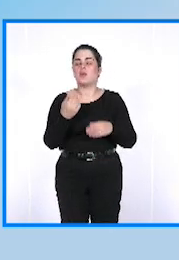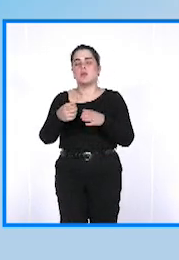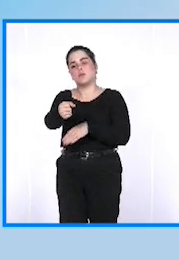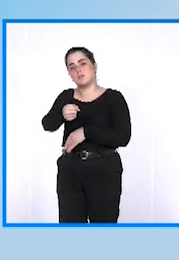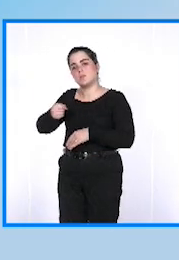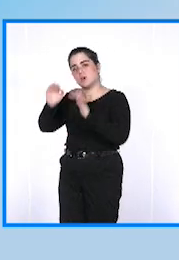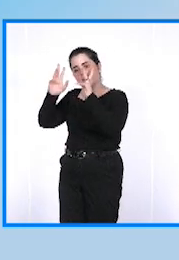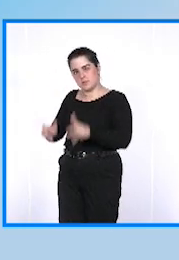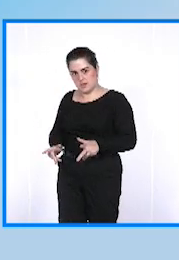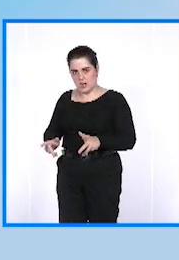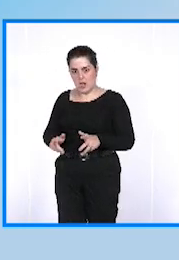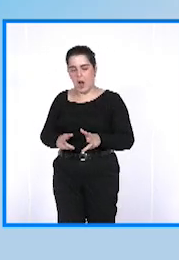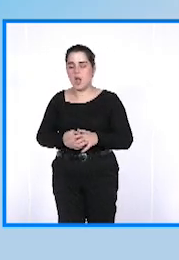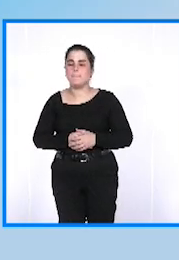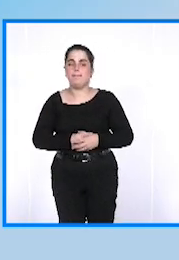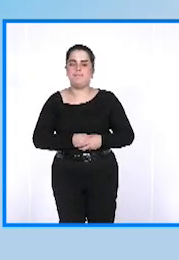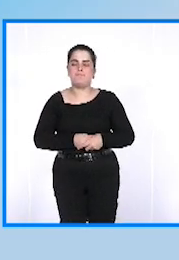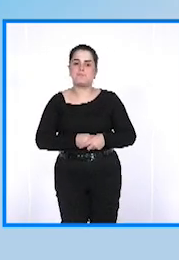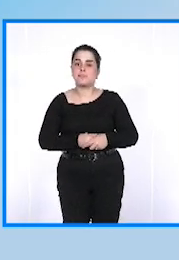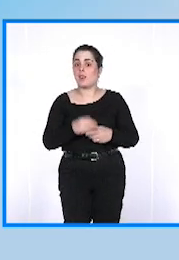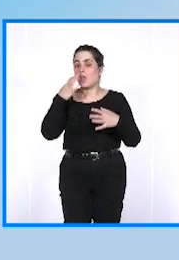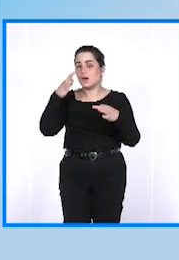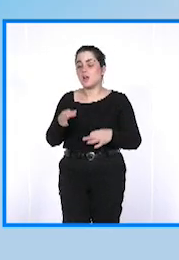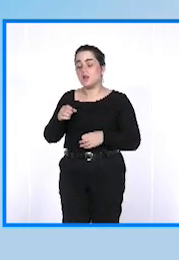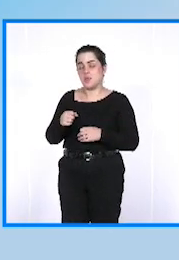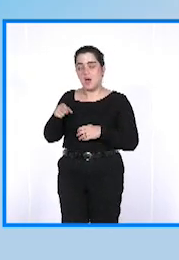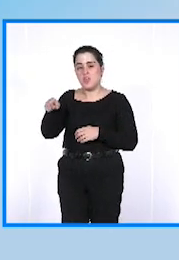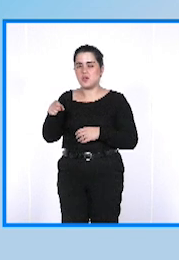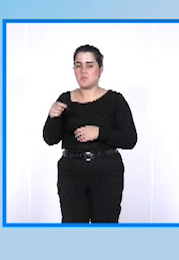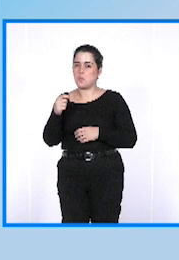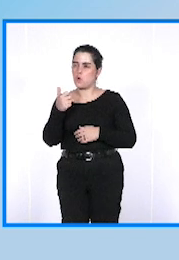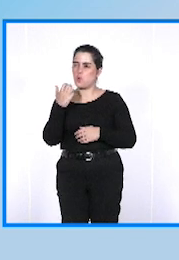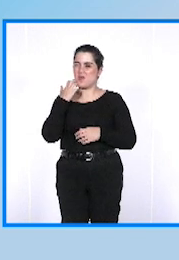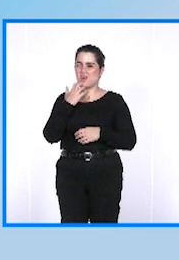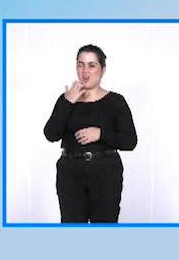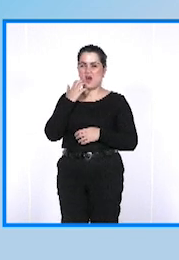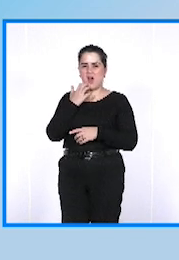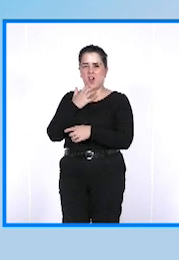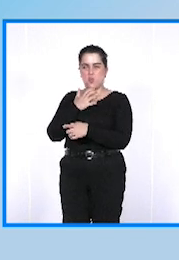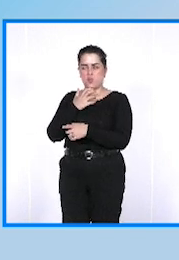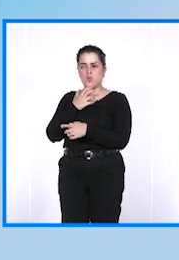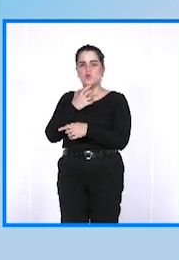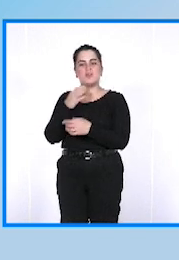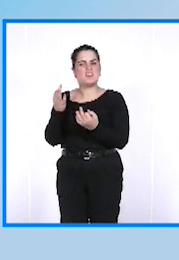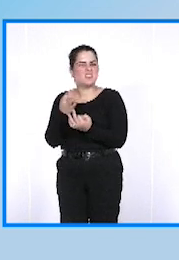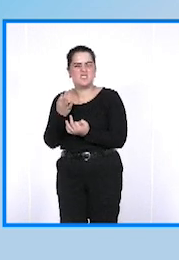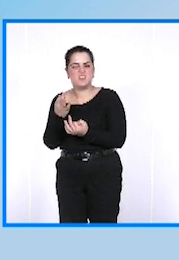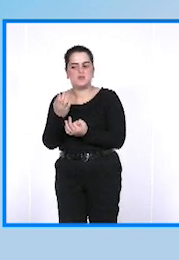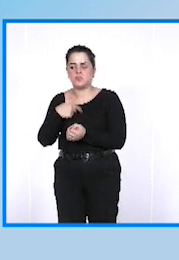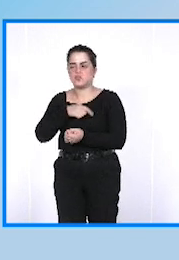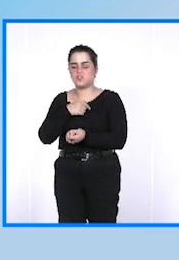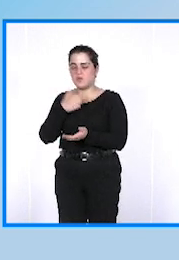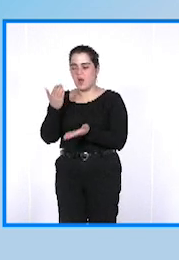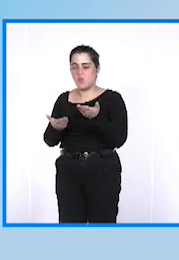la evaluación institucional en realidad Eh puede sonar un poco raro eh Qué es en lo que consiste no Y qué evaluamos